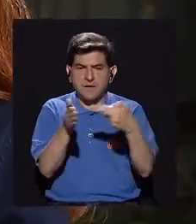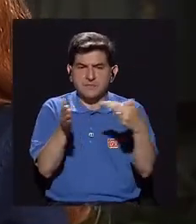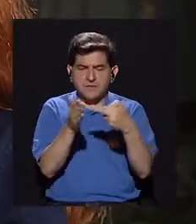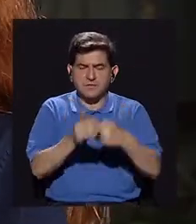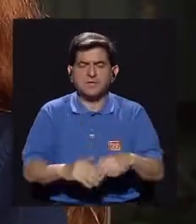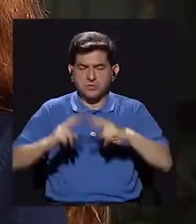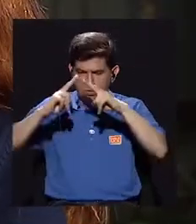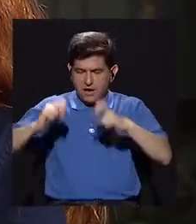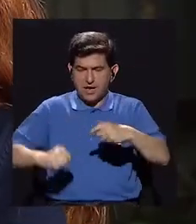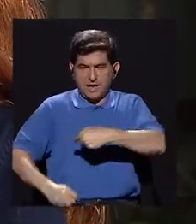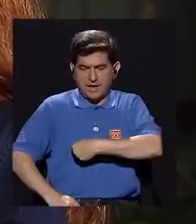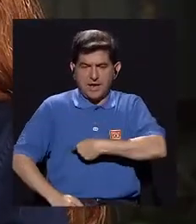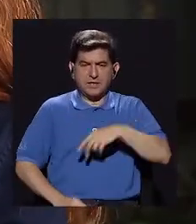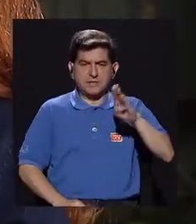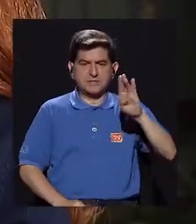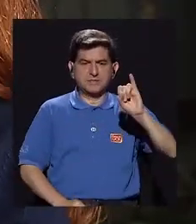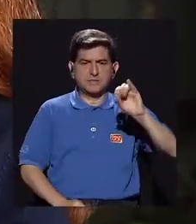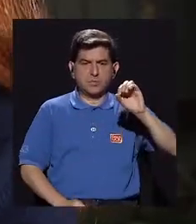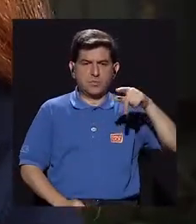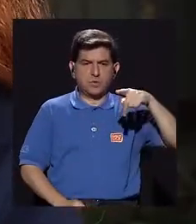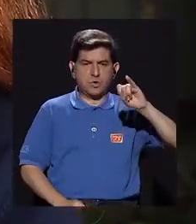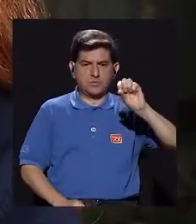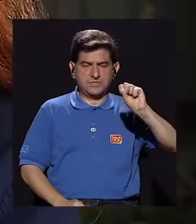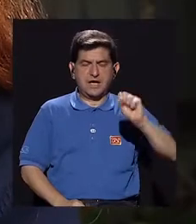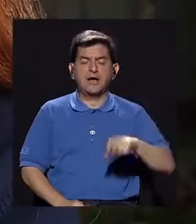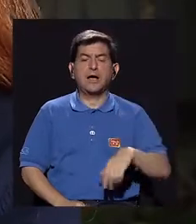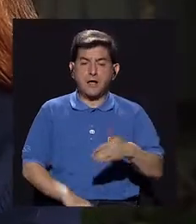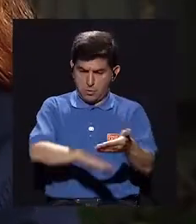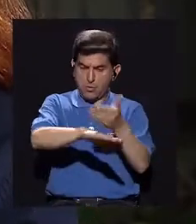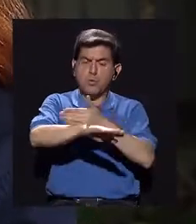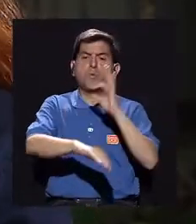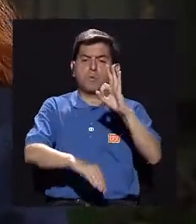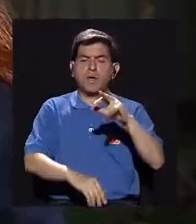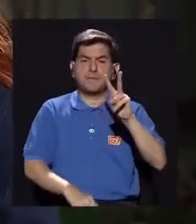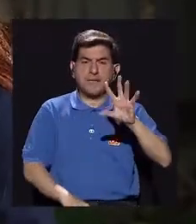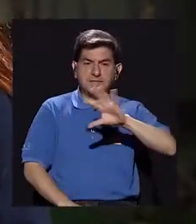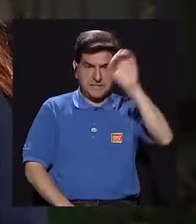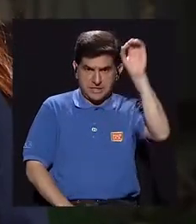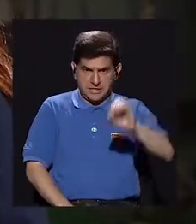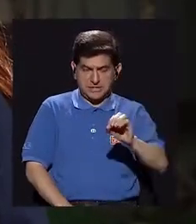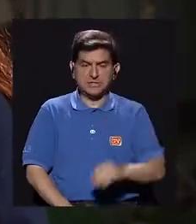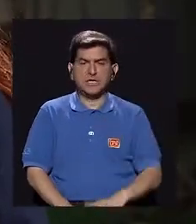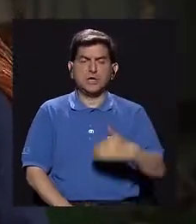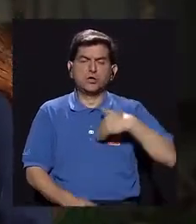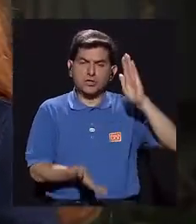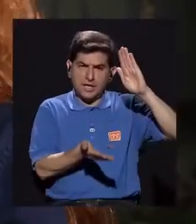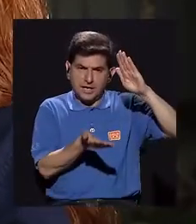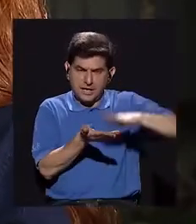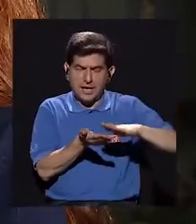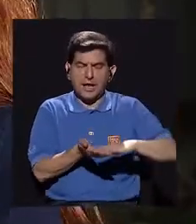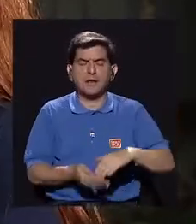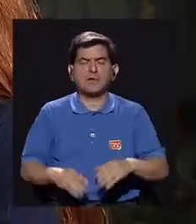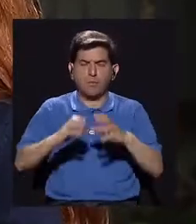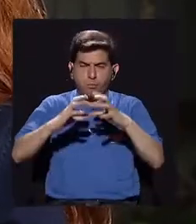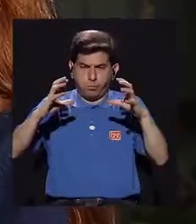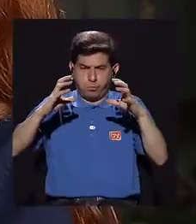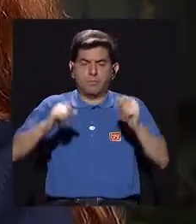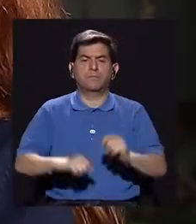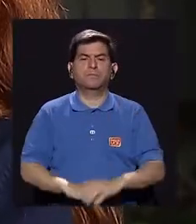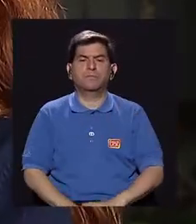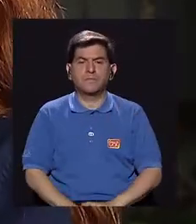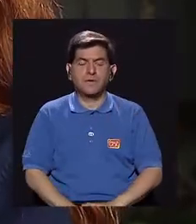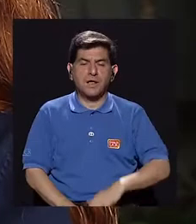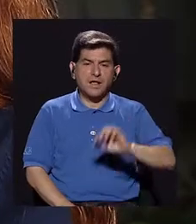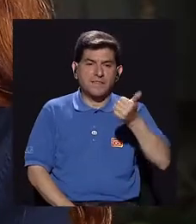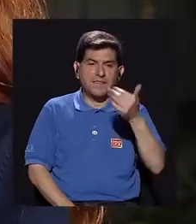les repitió la biopsia en el hígado y se vio una importante mejoría. Entonces, un 25% tuvo disminución de la inflamación